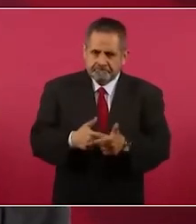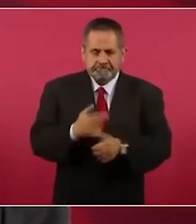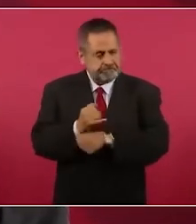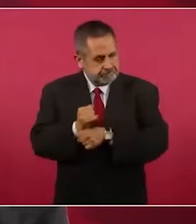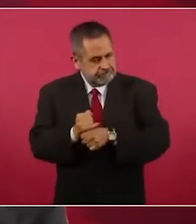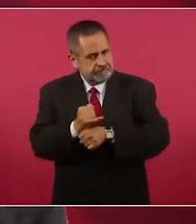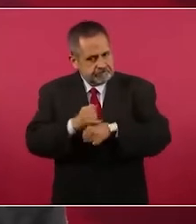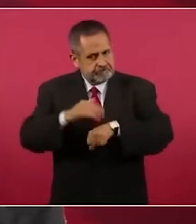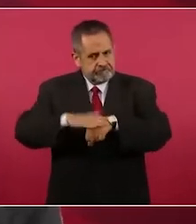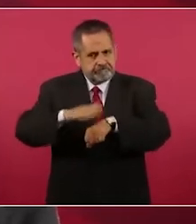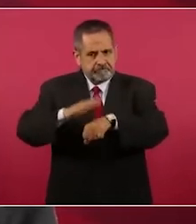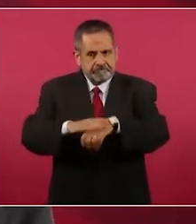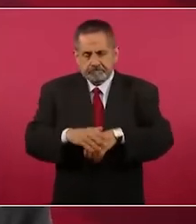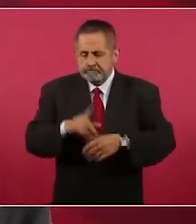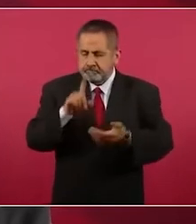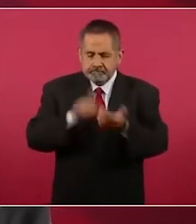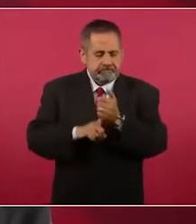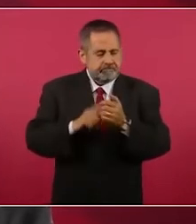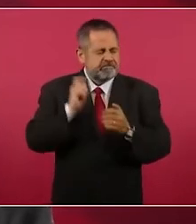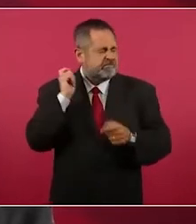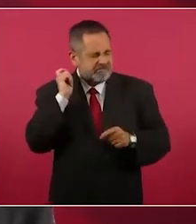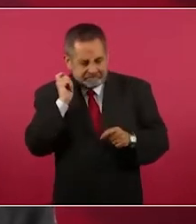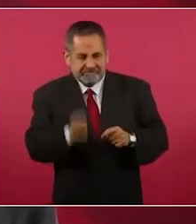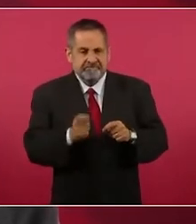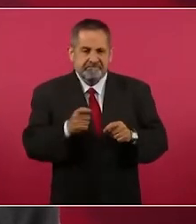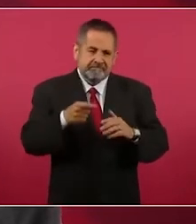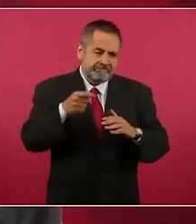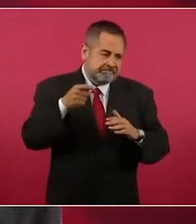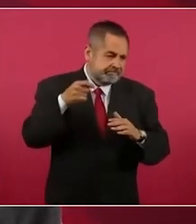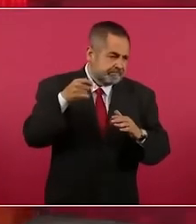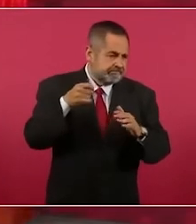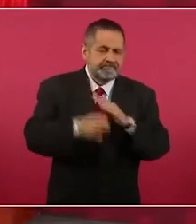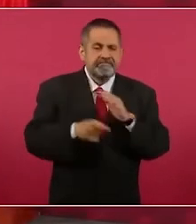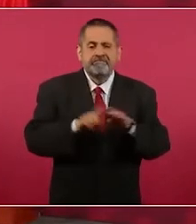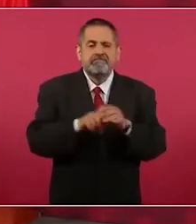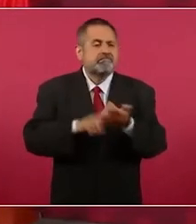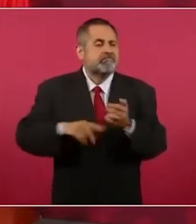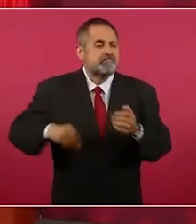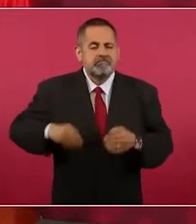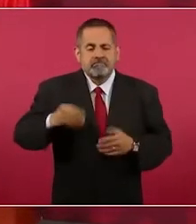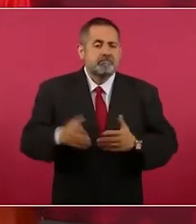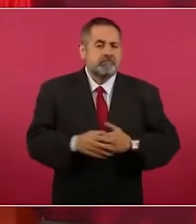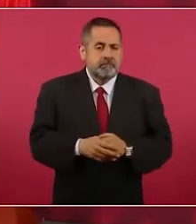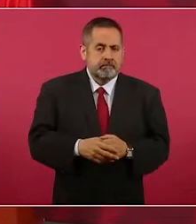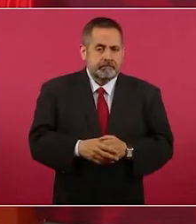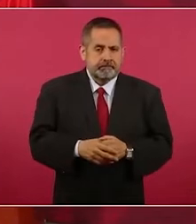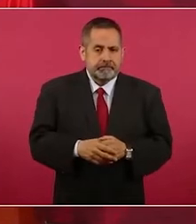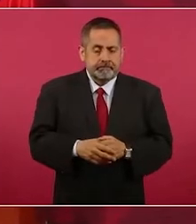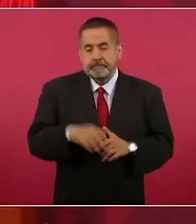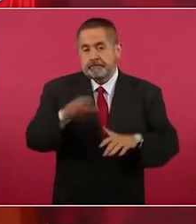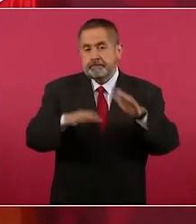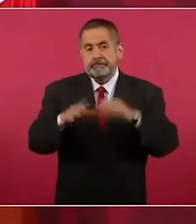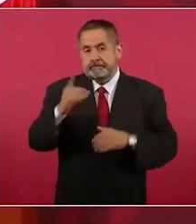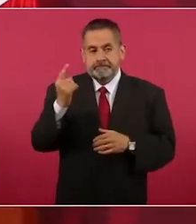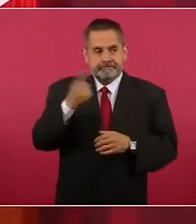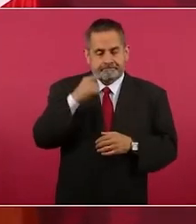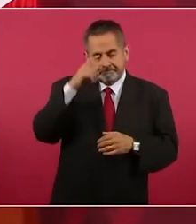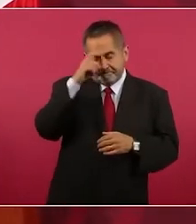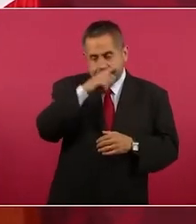Es ir al fondo, en este caso. Y cuesta mucho trabajo también